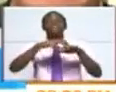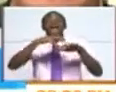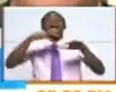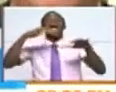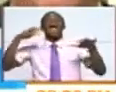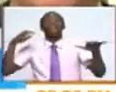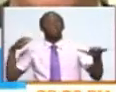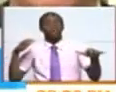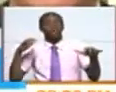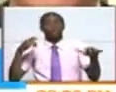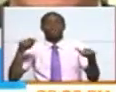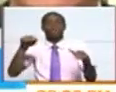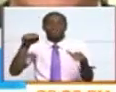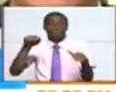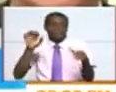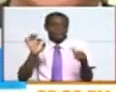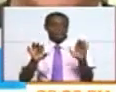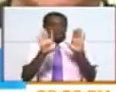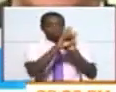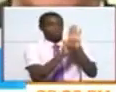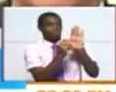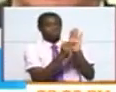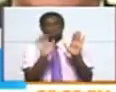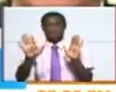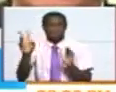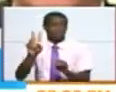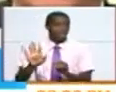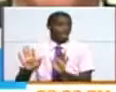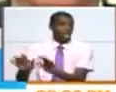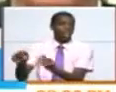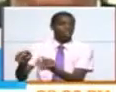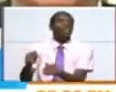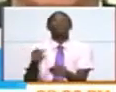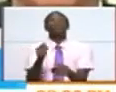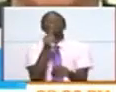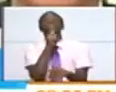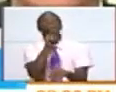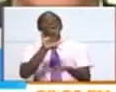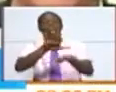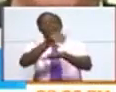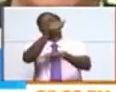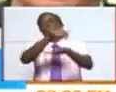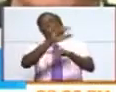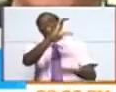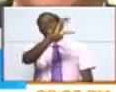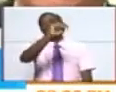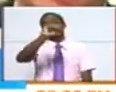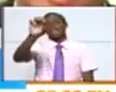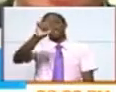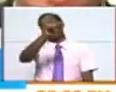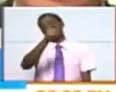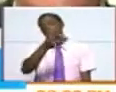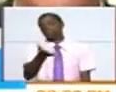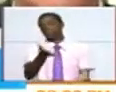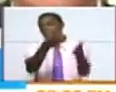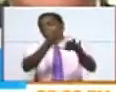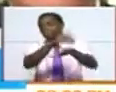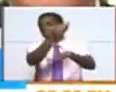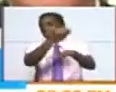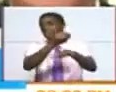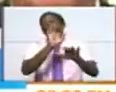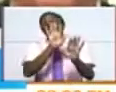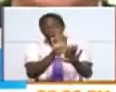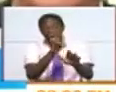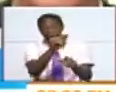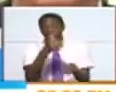y legítima por el pueblo venezolano. Y quien tiene que convocar esas elecciones es el Consejo Nacional Electoral. Un Consejo Nacional Electoral que además